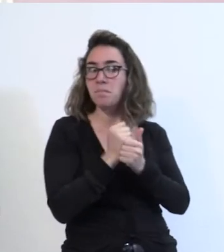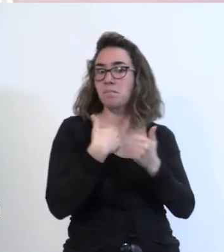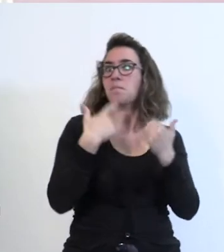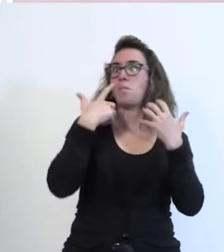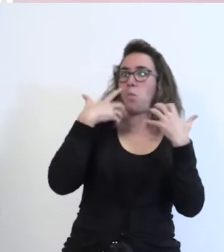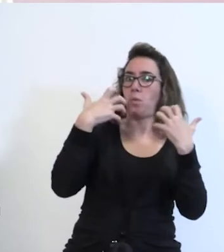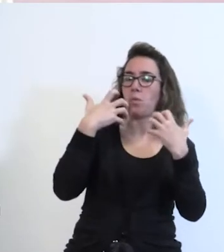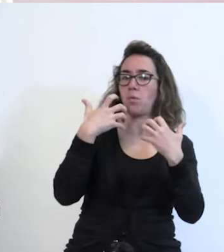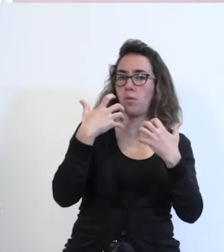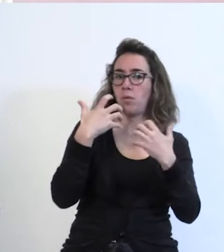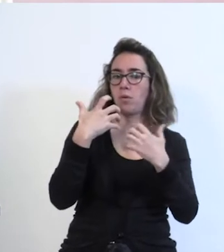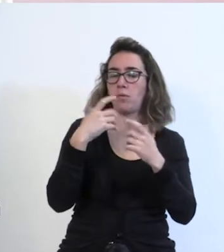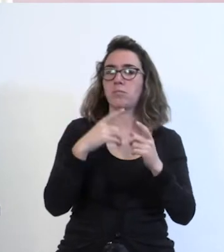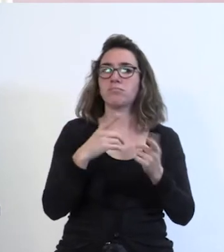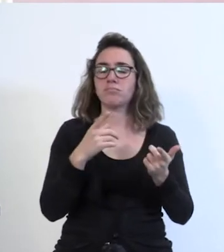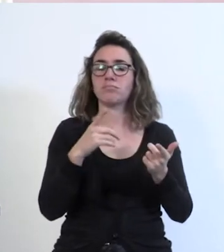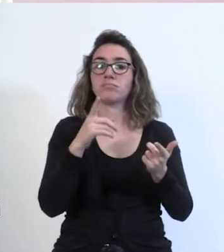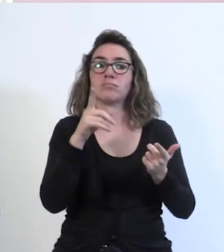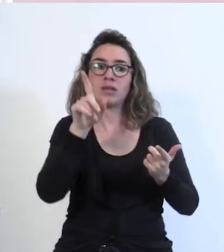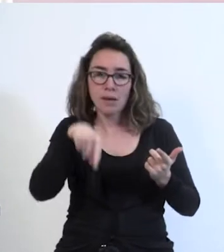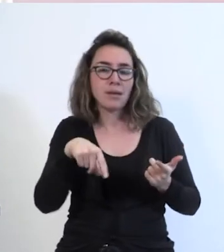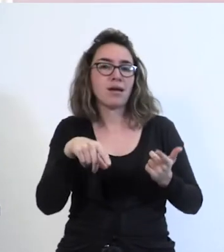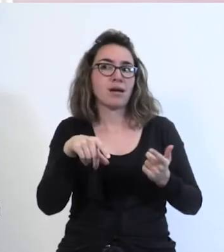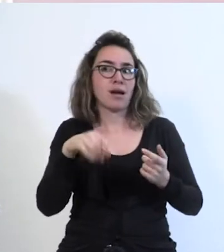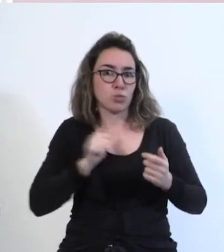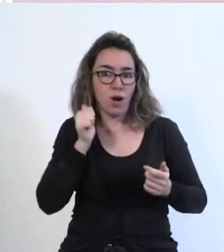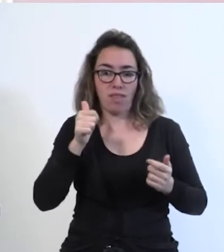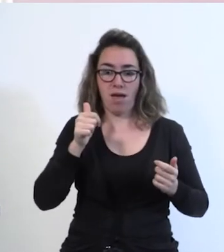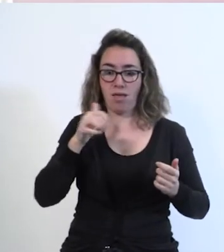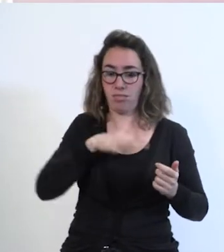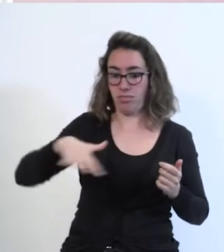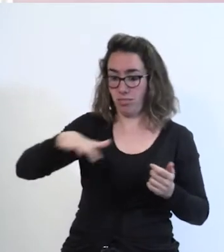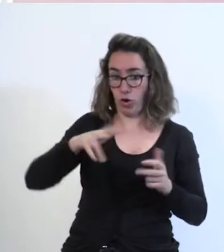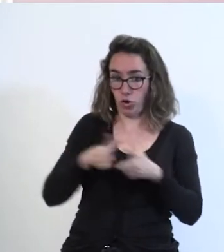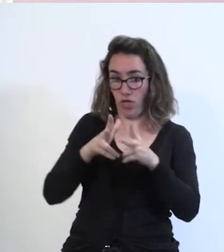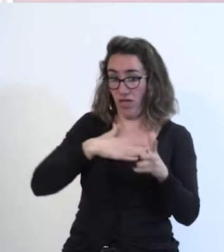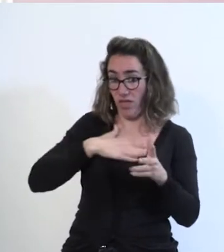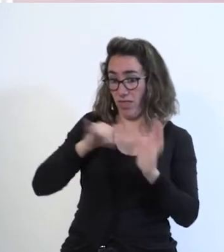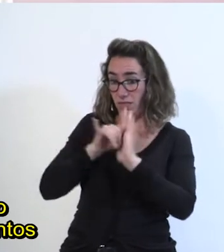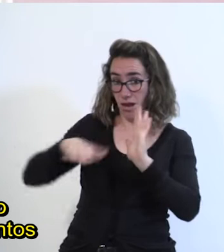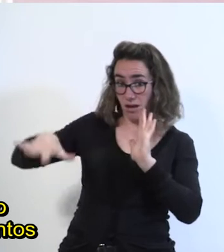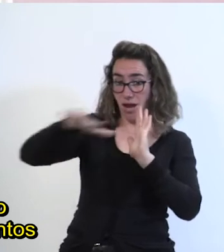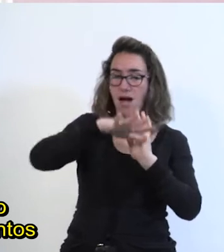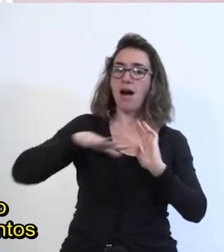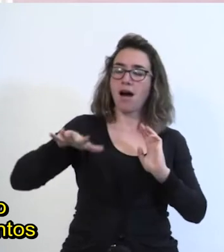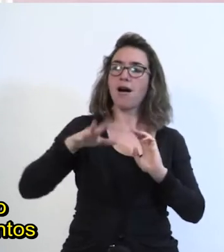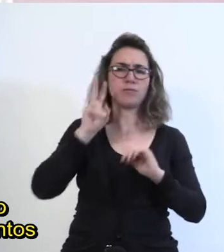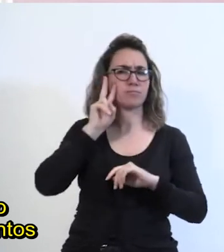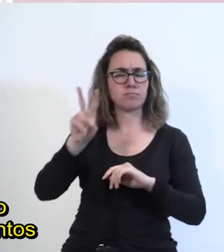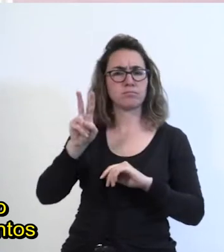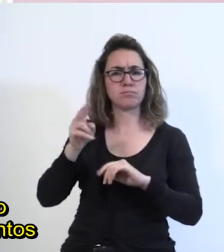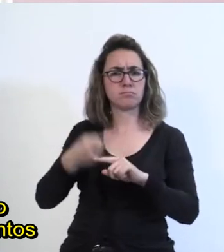bueno, precisamente también en nuestras sociedades, en nuestras cercanías, últimamente se